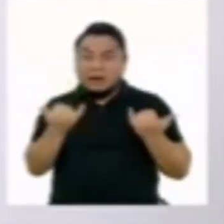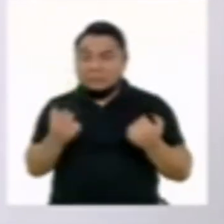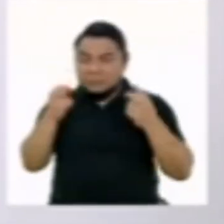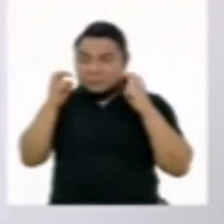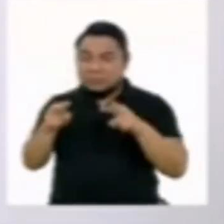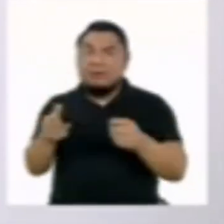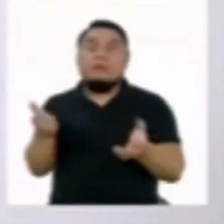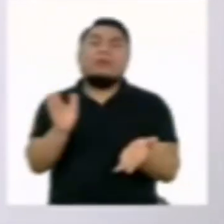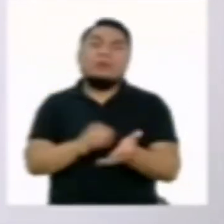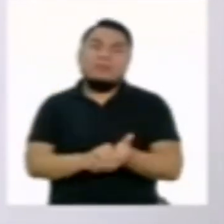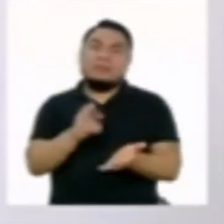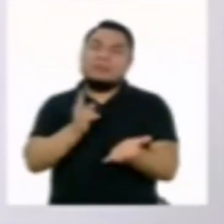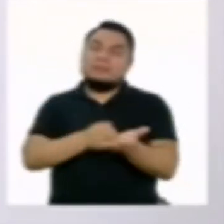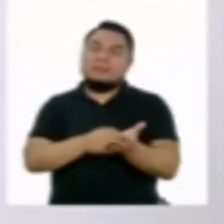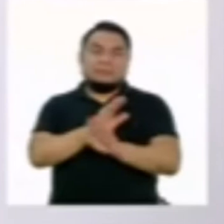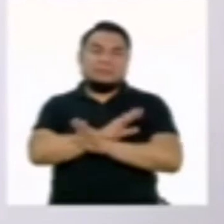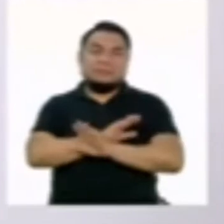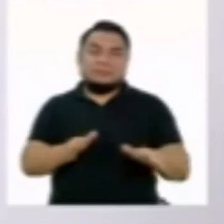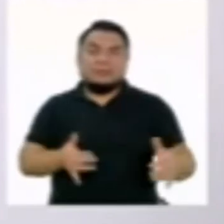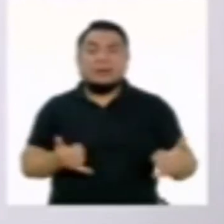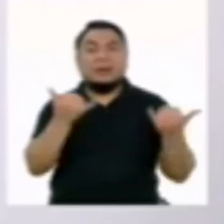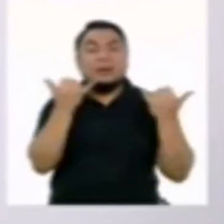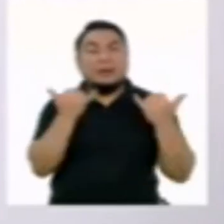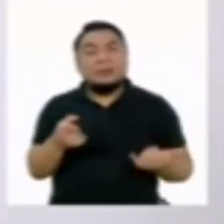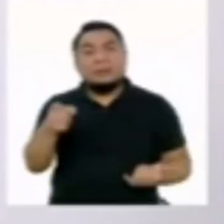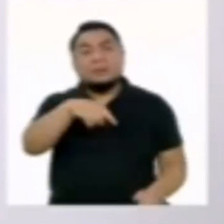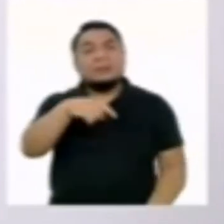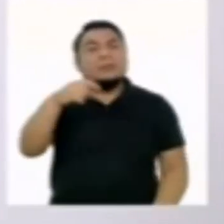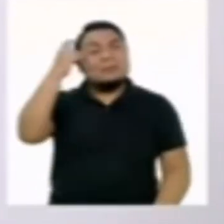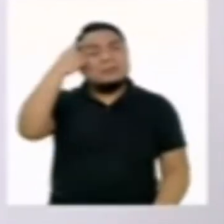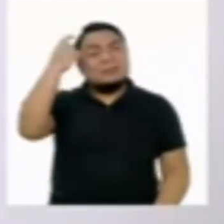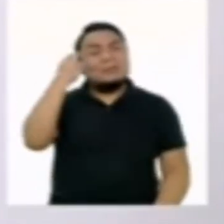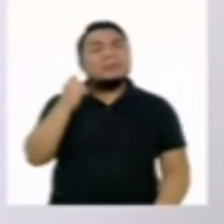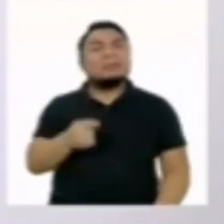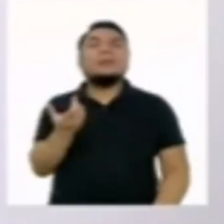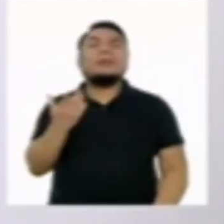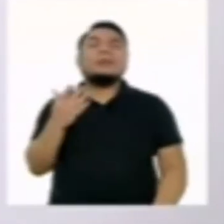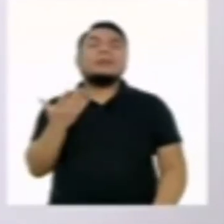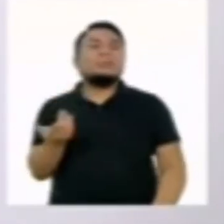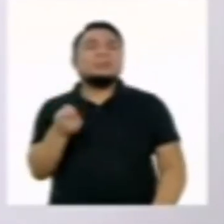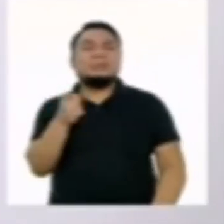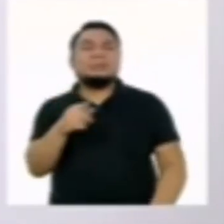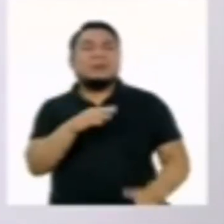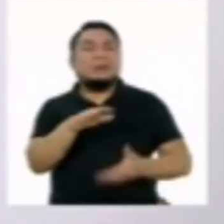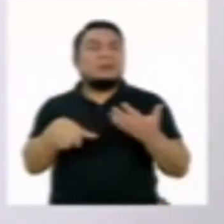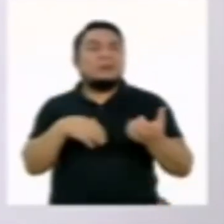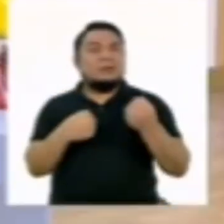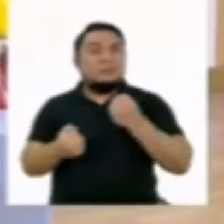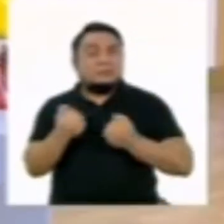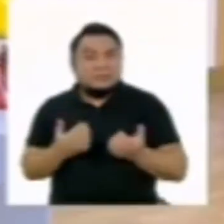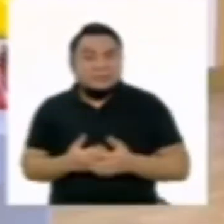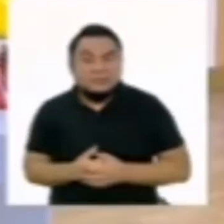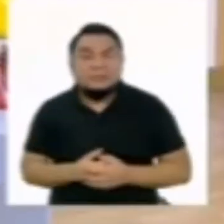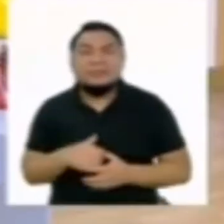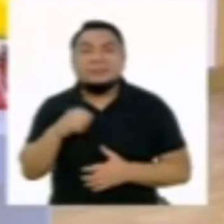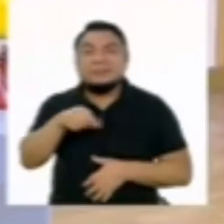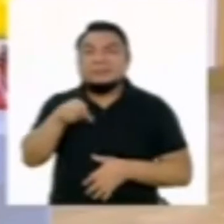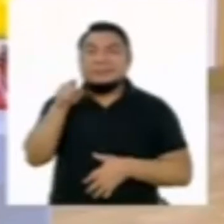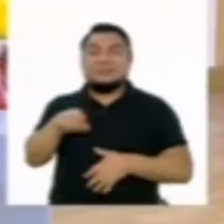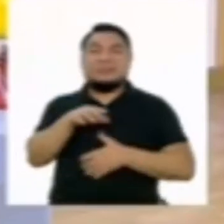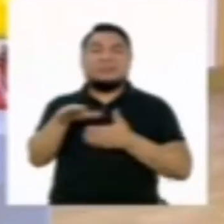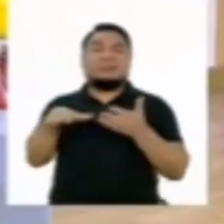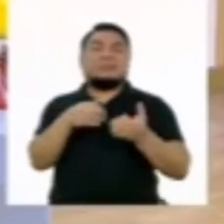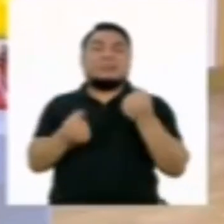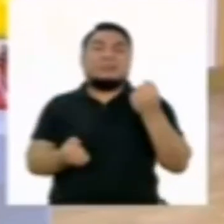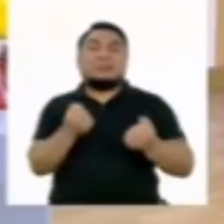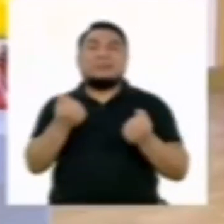ver estas escenas nuevamente. Y ahora, ¿se han puesto a pensar en las consecuencias del caos vehicular? Los accidentes de